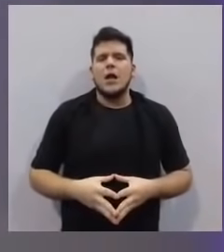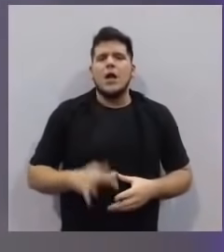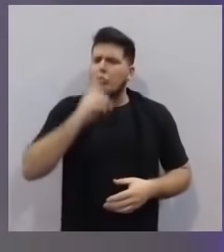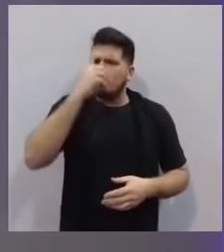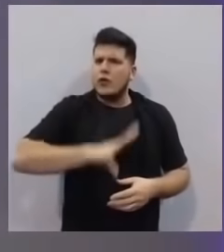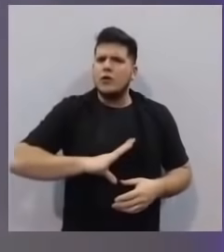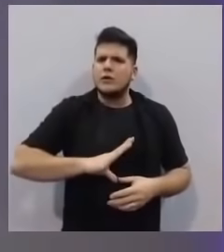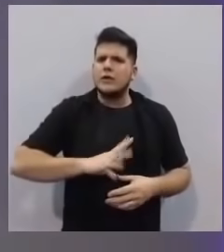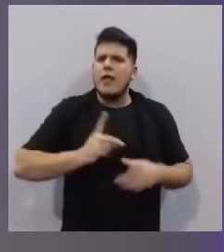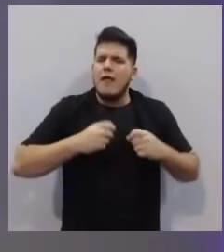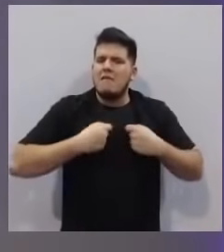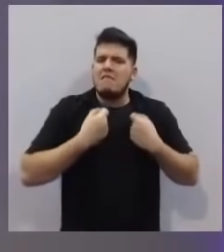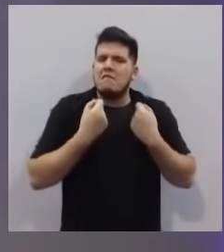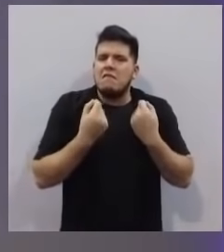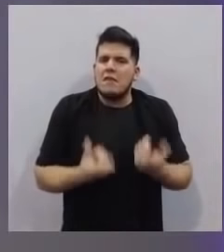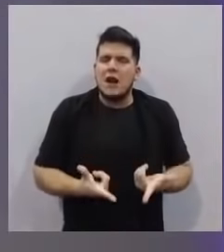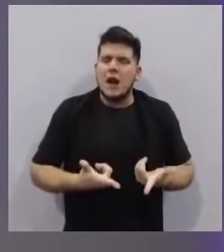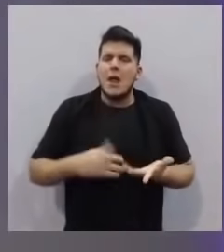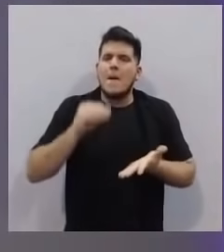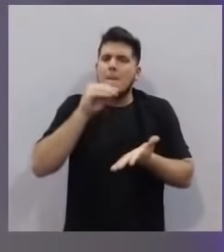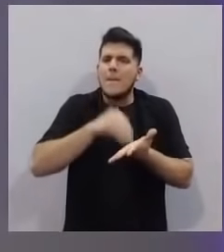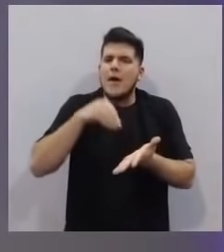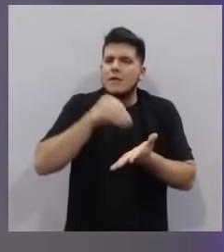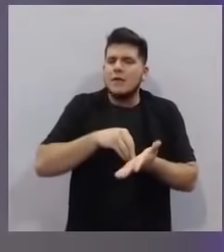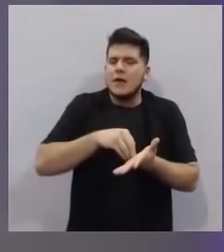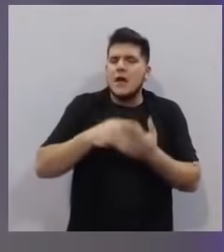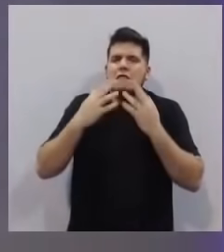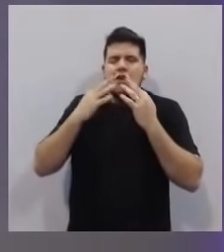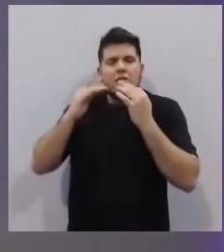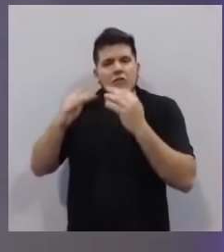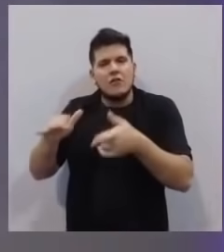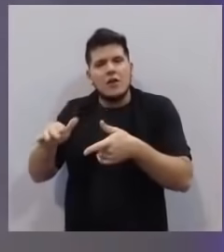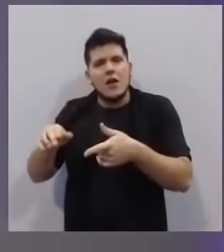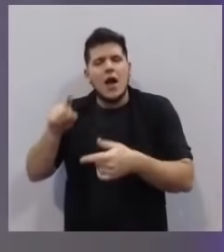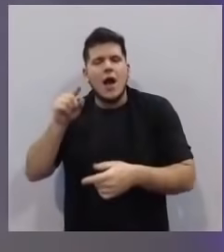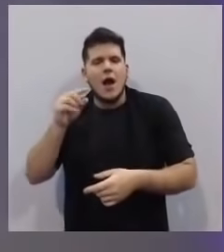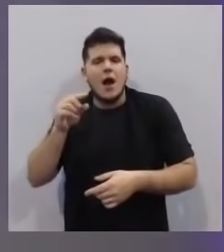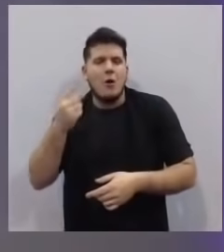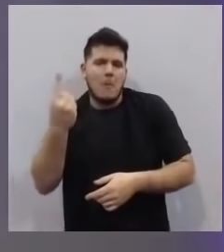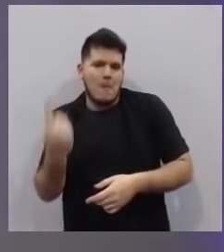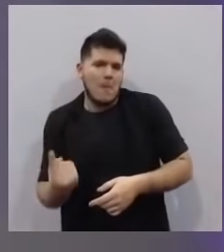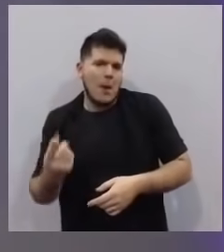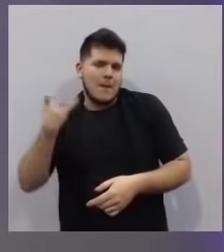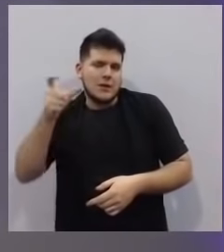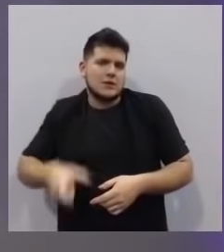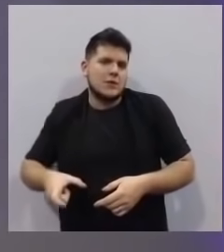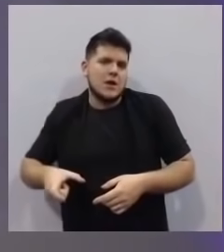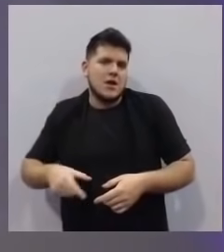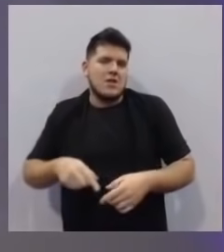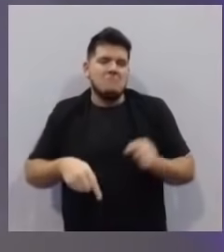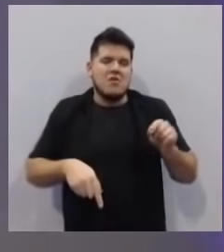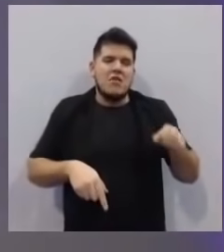pero lo que no está resuelto en nuestro interior hace que perdamos bendiciones de dios grandes